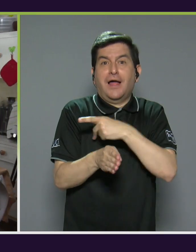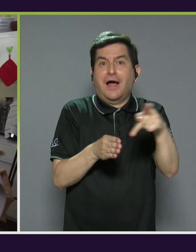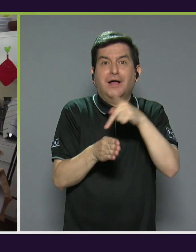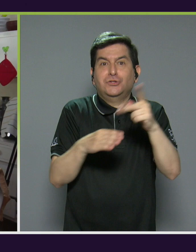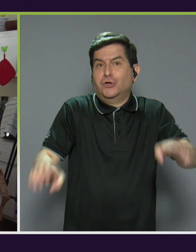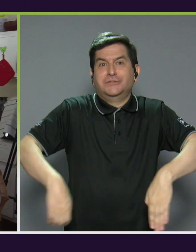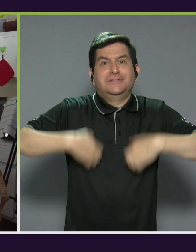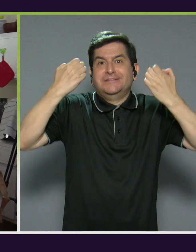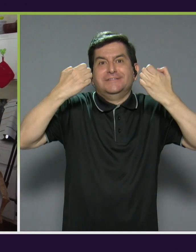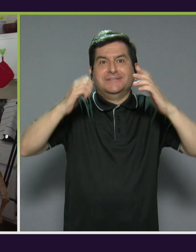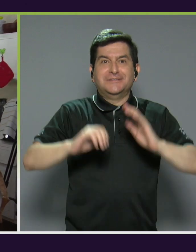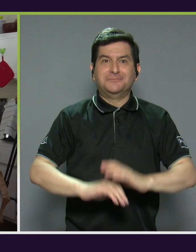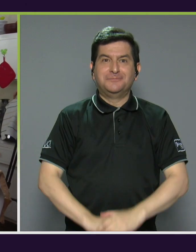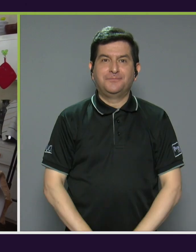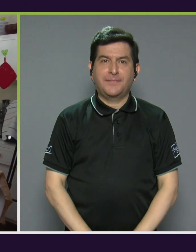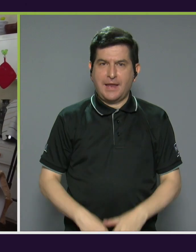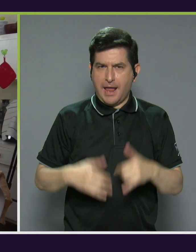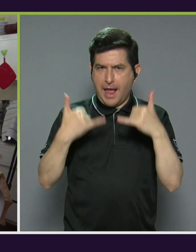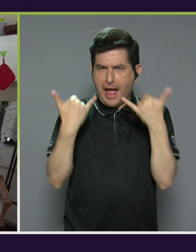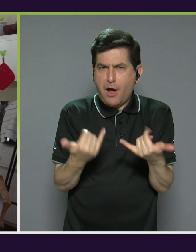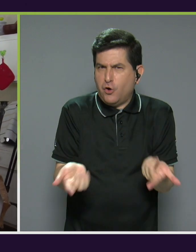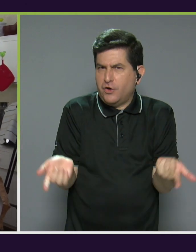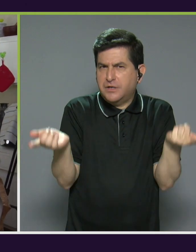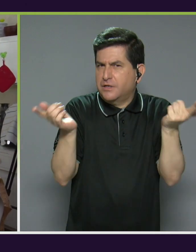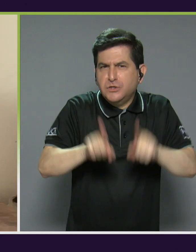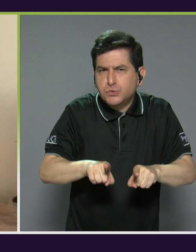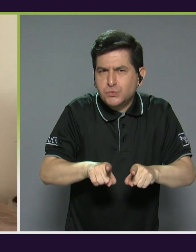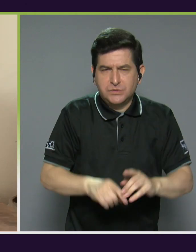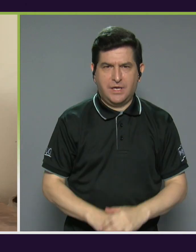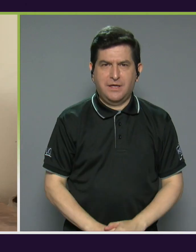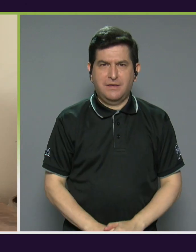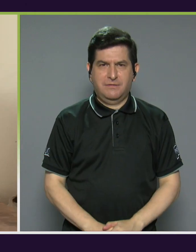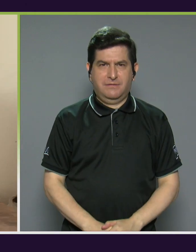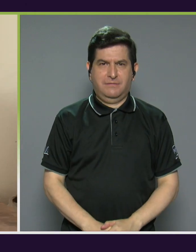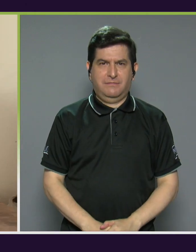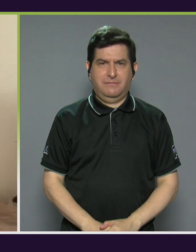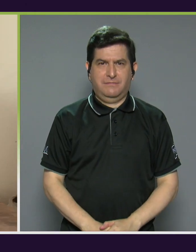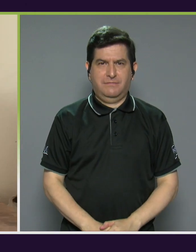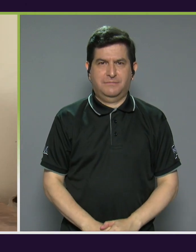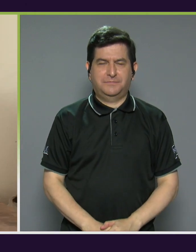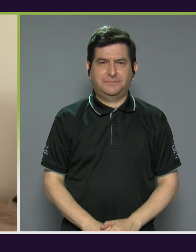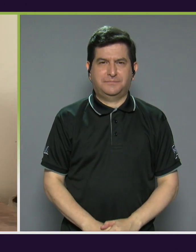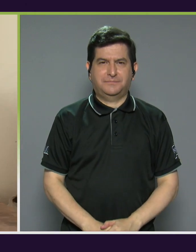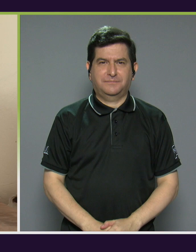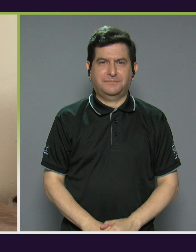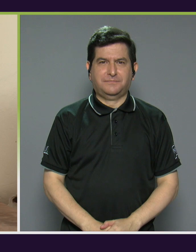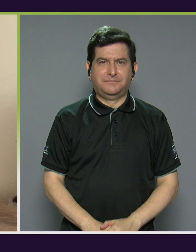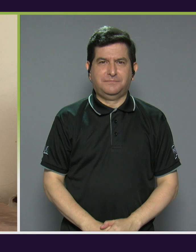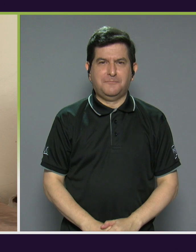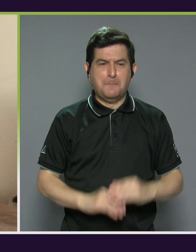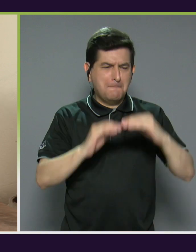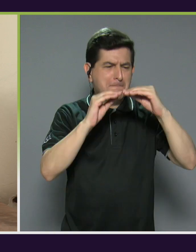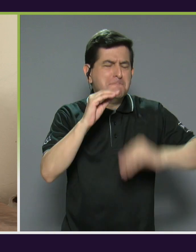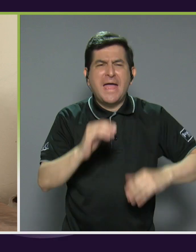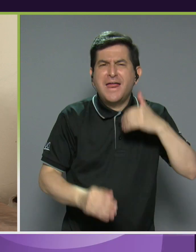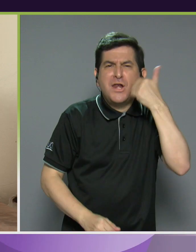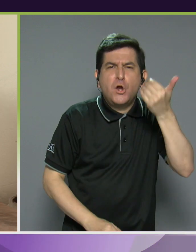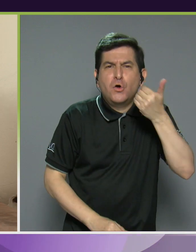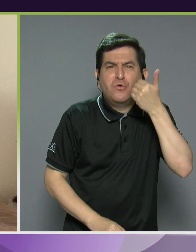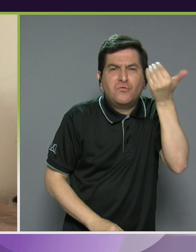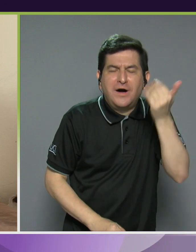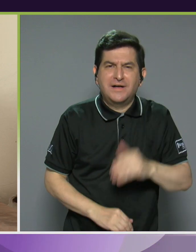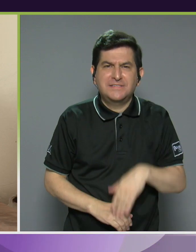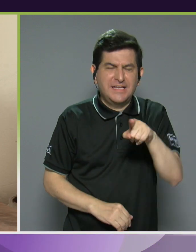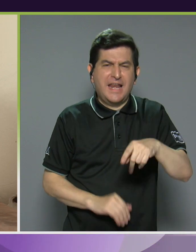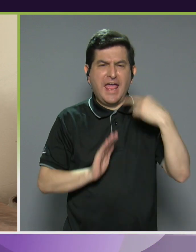habidos y por haber. Ahora, ¿qué pasa? ¿Qué es lo que hace más menos fácil ese rol